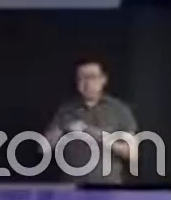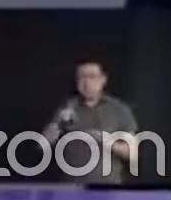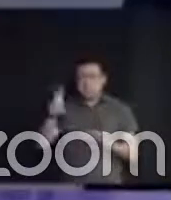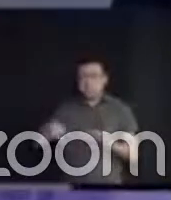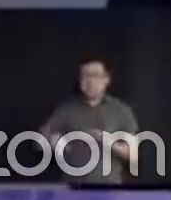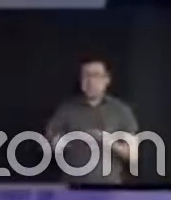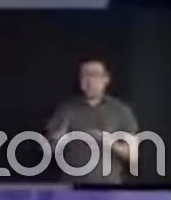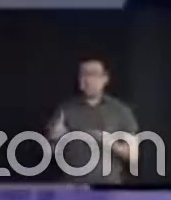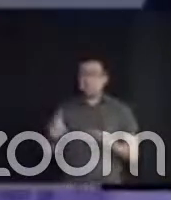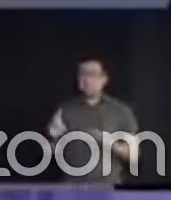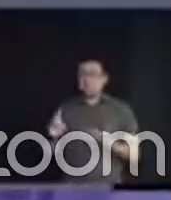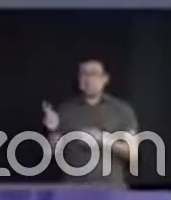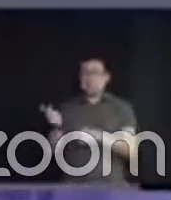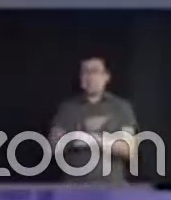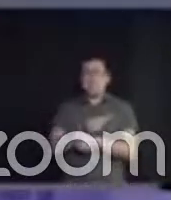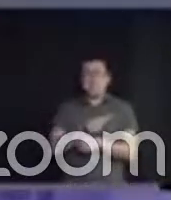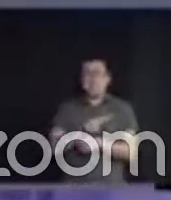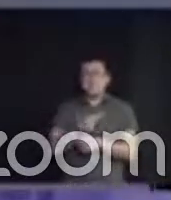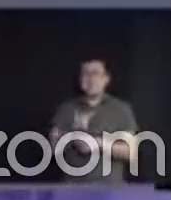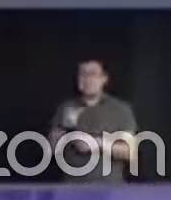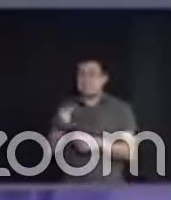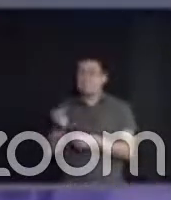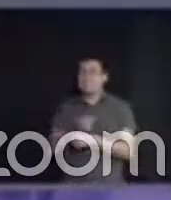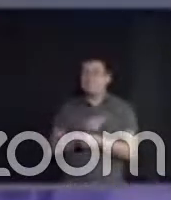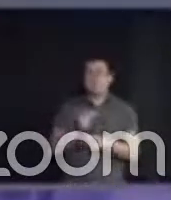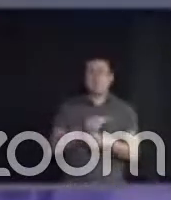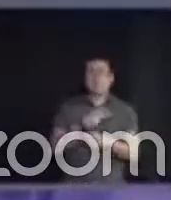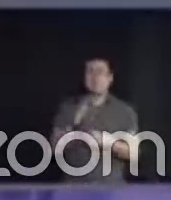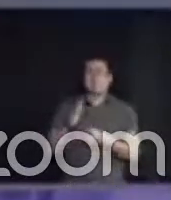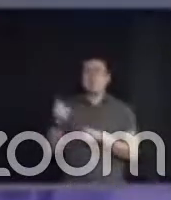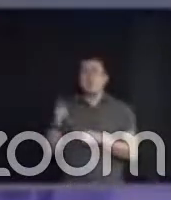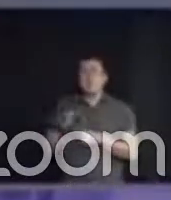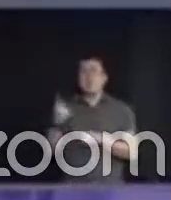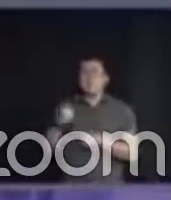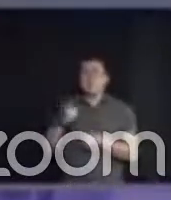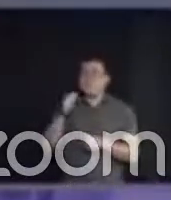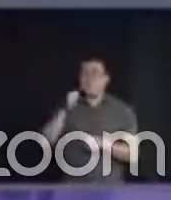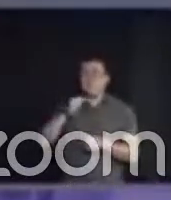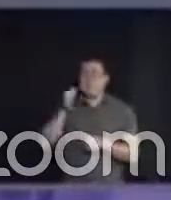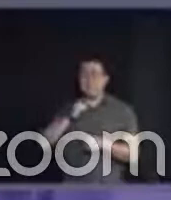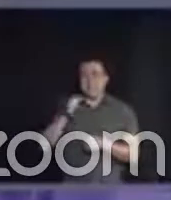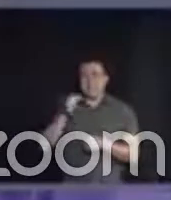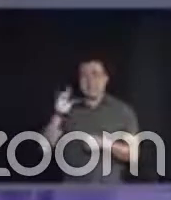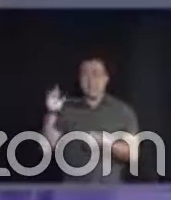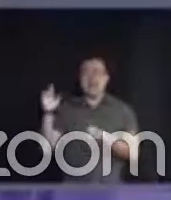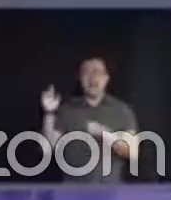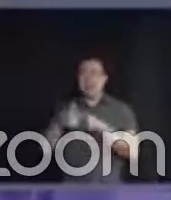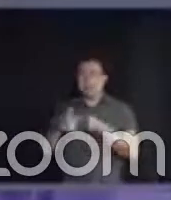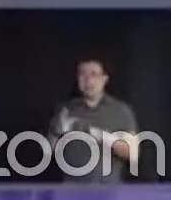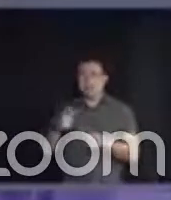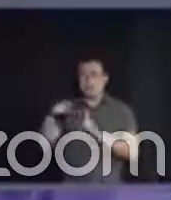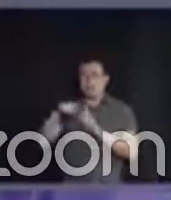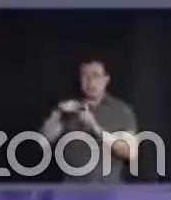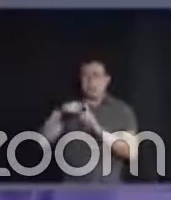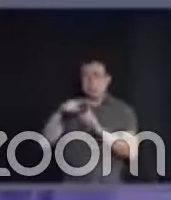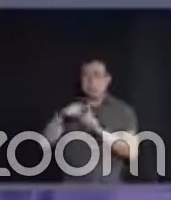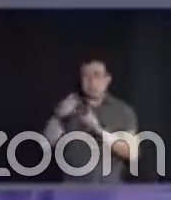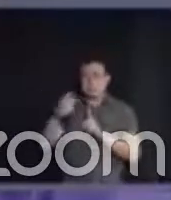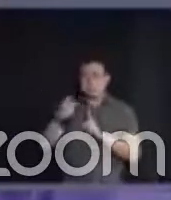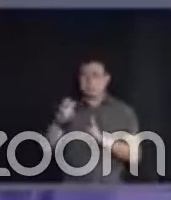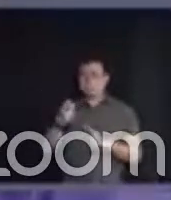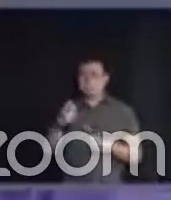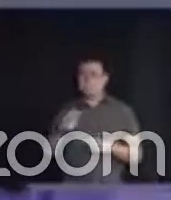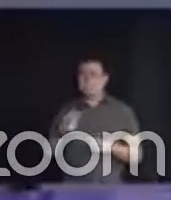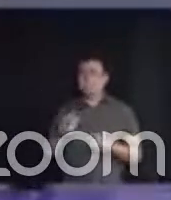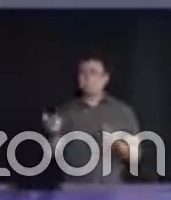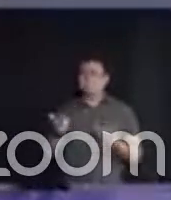sucede siempre es por una razón, siempre es para crecer, siempre es para encontrar lo bonito en todo lo que sucede. Y